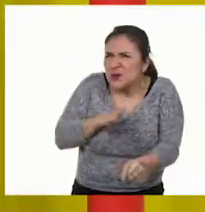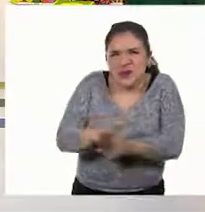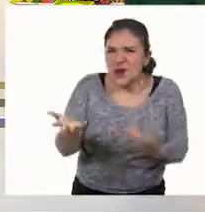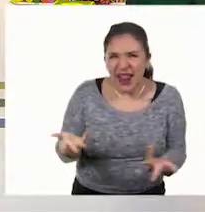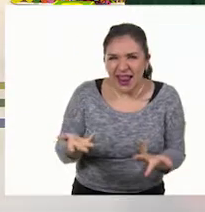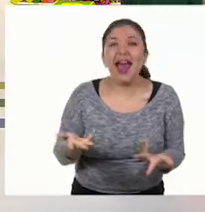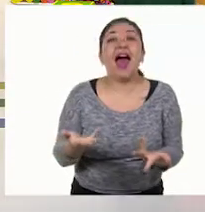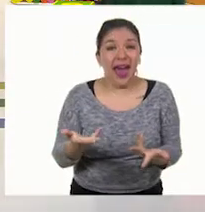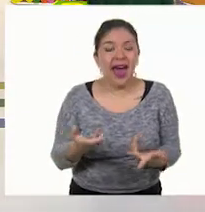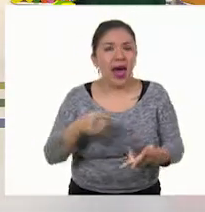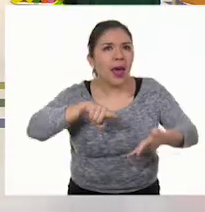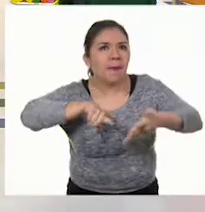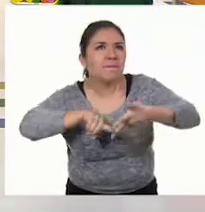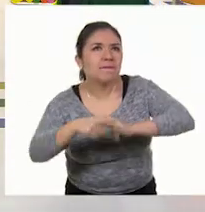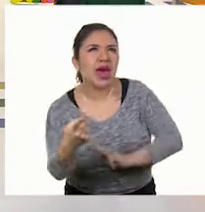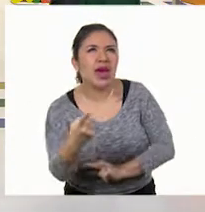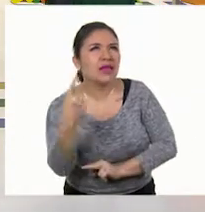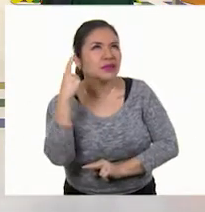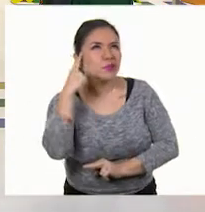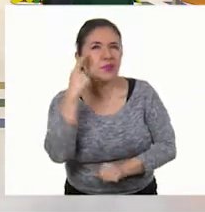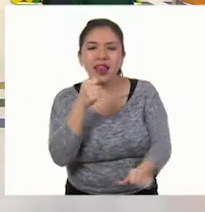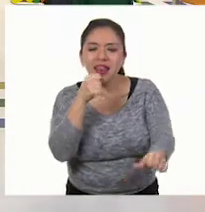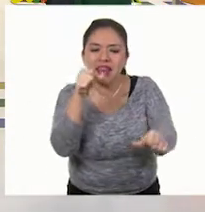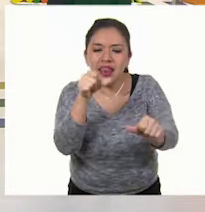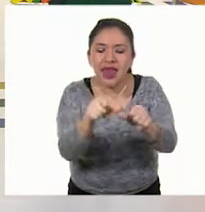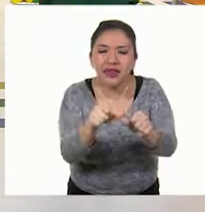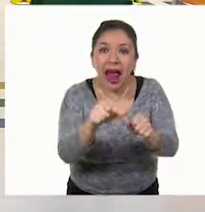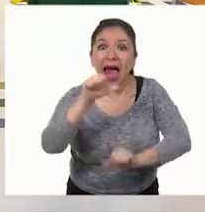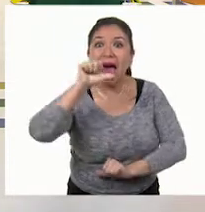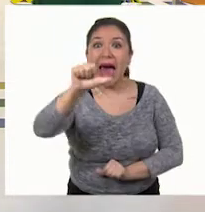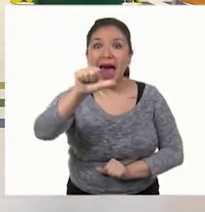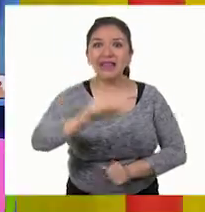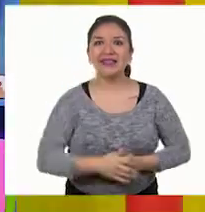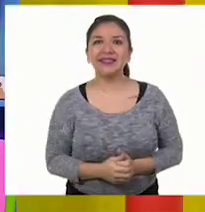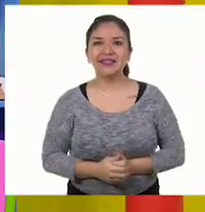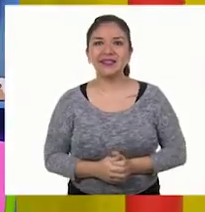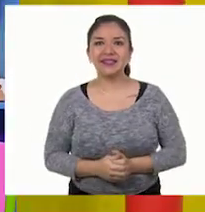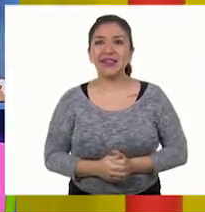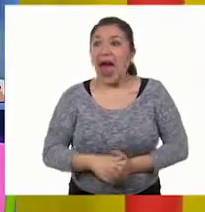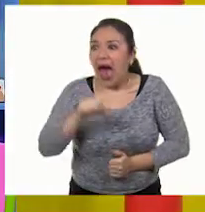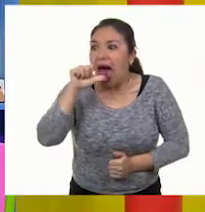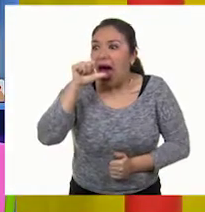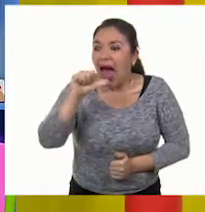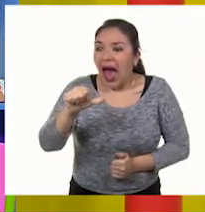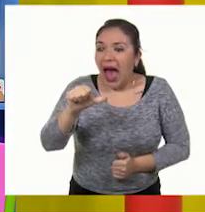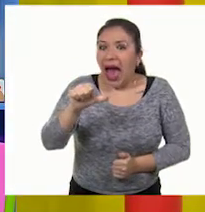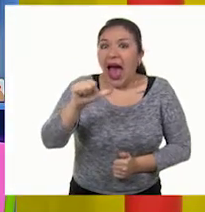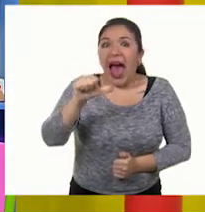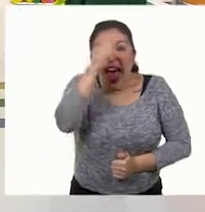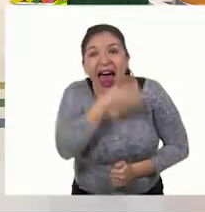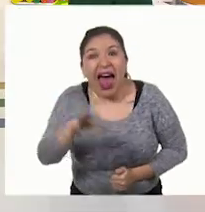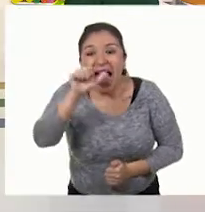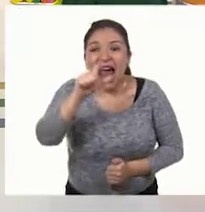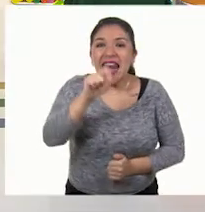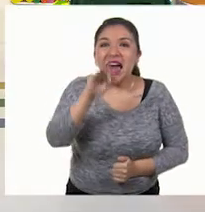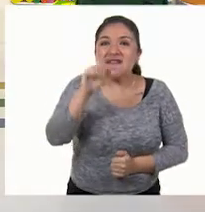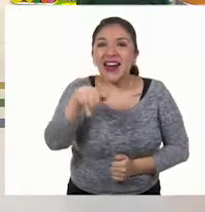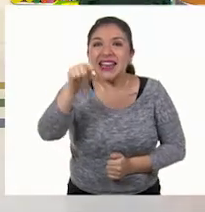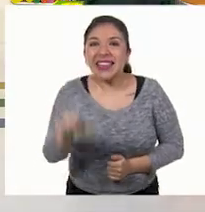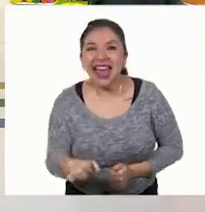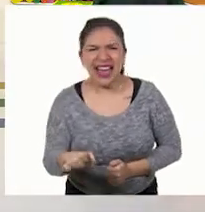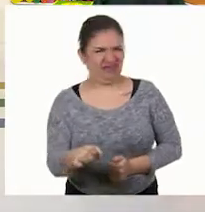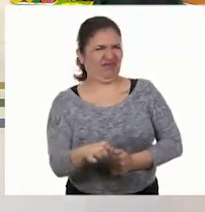es? Empieza con la A. ¡Alafante! ¿Alafante?